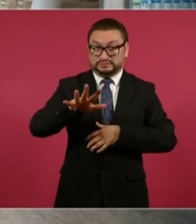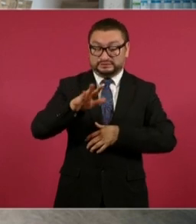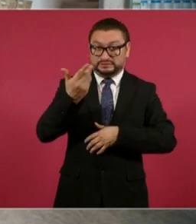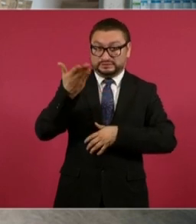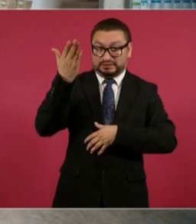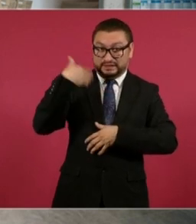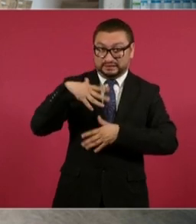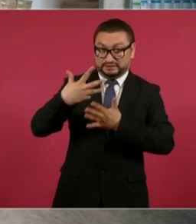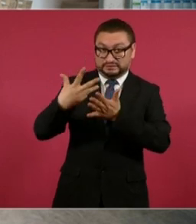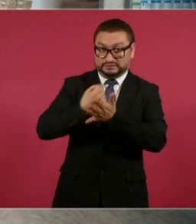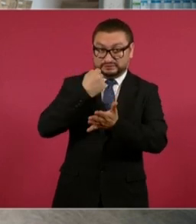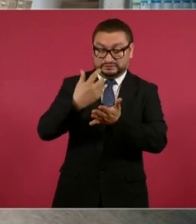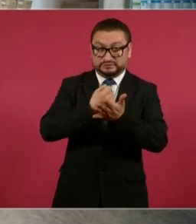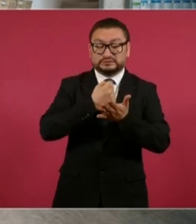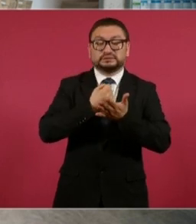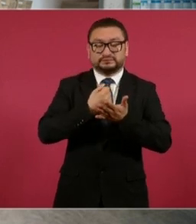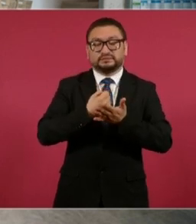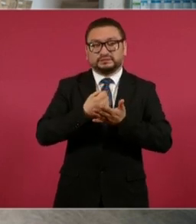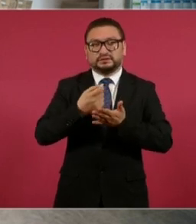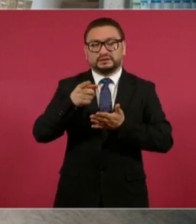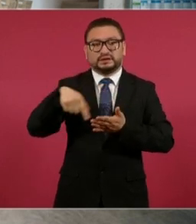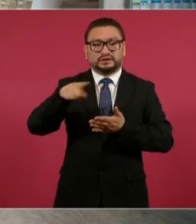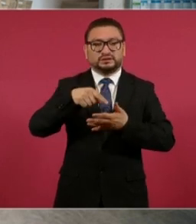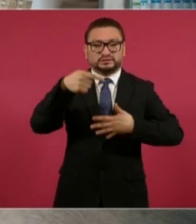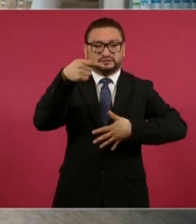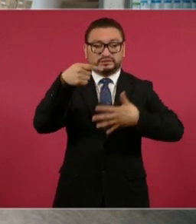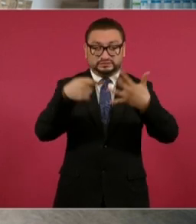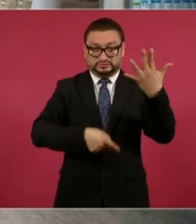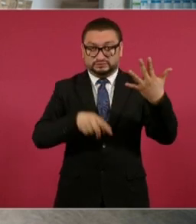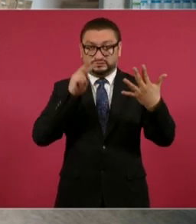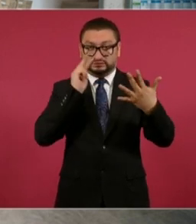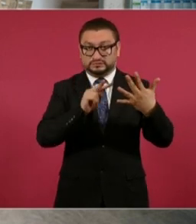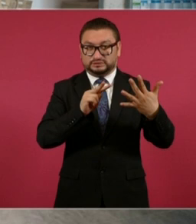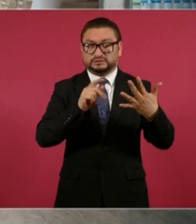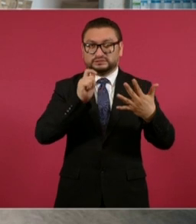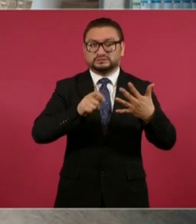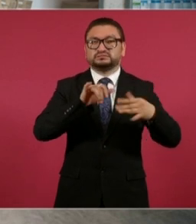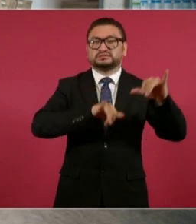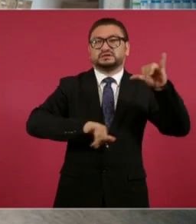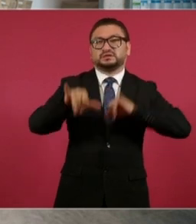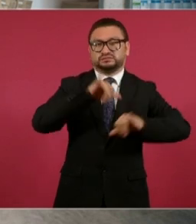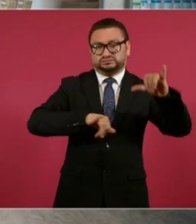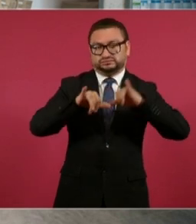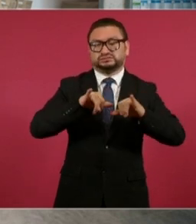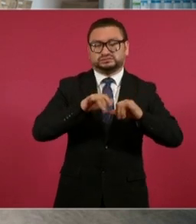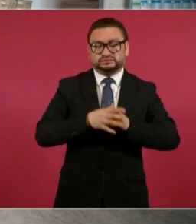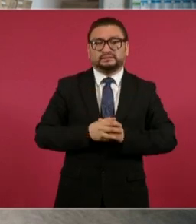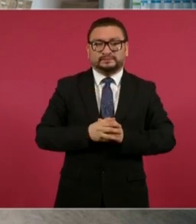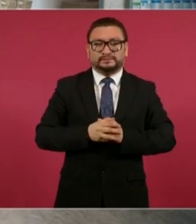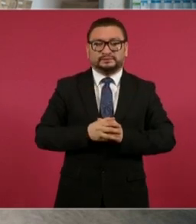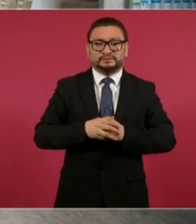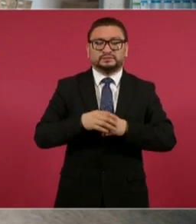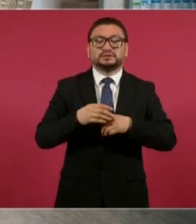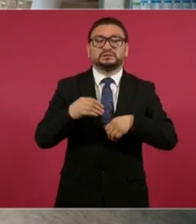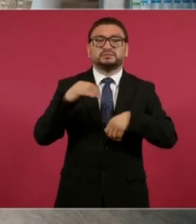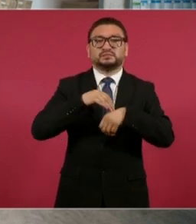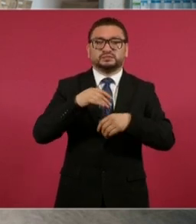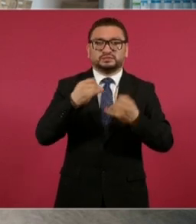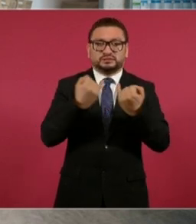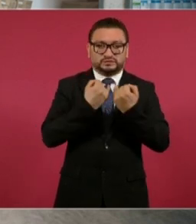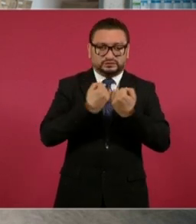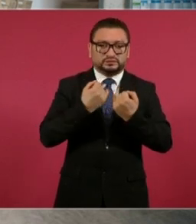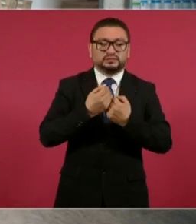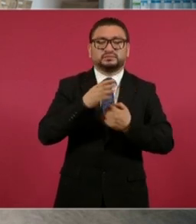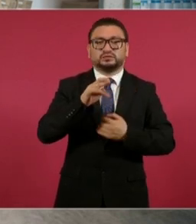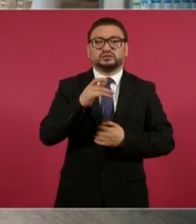que que ganaron Eh pues que son estos como lo pueden ver son laboratorios incluido eh reactivos Y